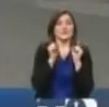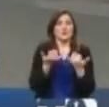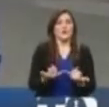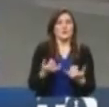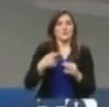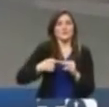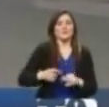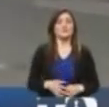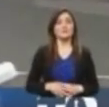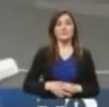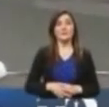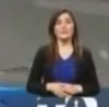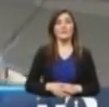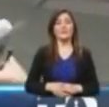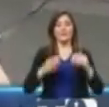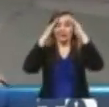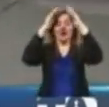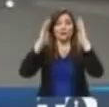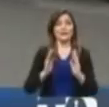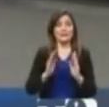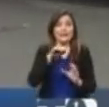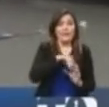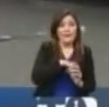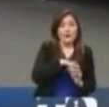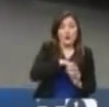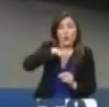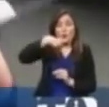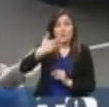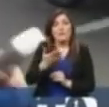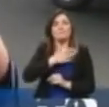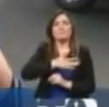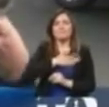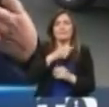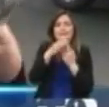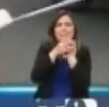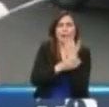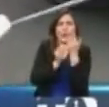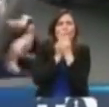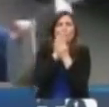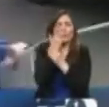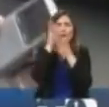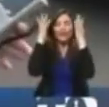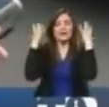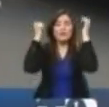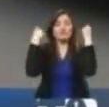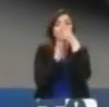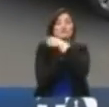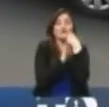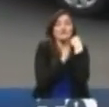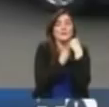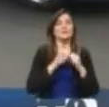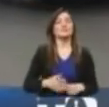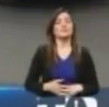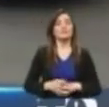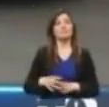la capital. Por favor, si no salen de casa todavía, salgan bien abrigaditos y con guantes, les sugeriría. Bueno, como ya lo mencionabas,